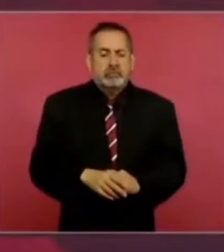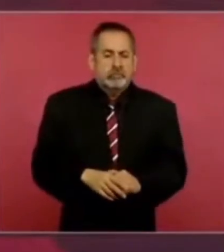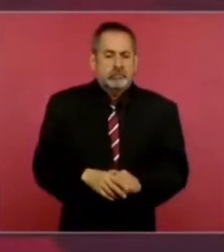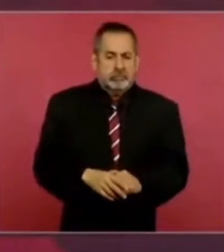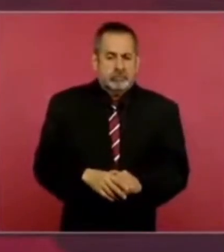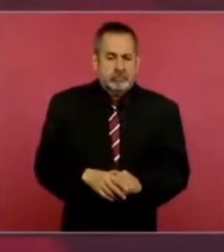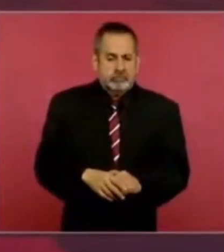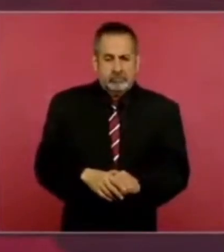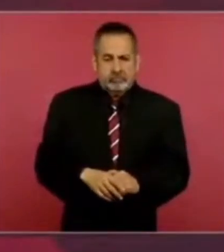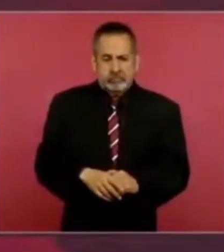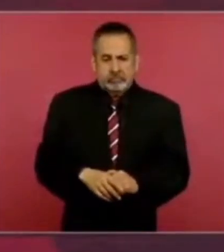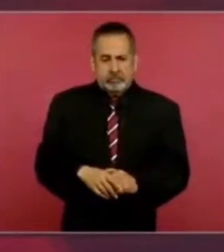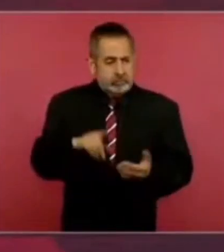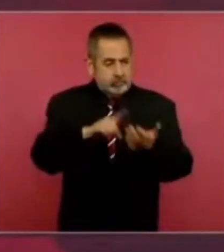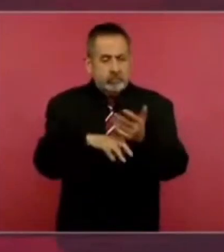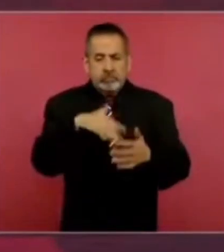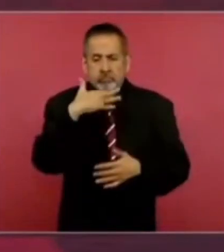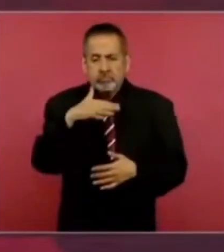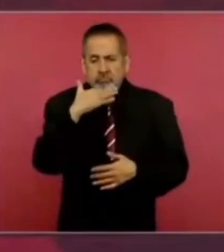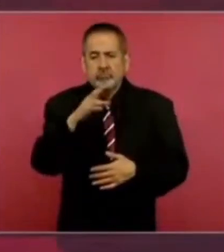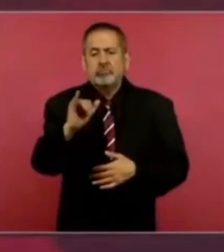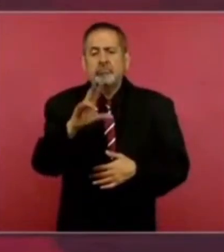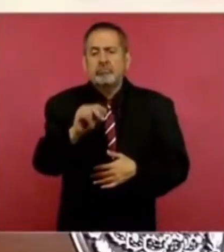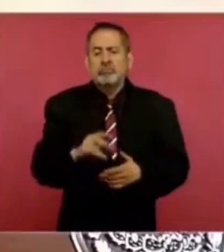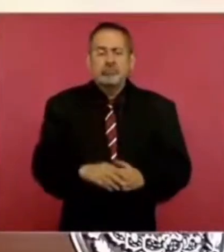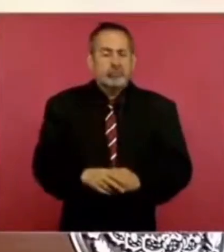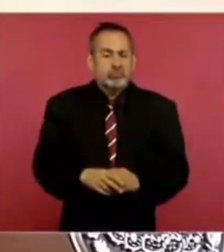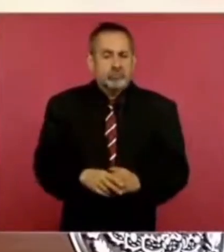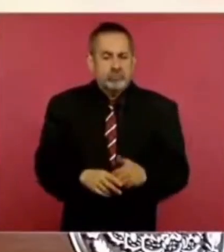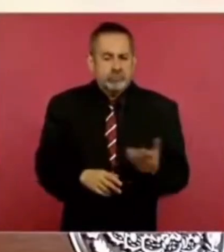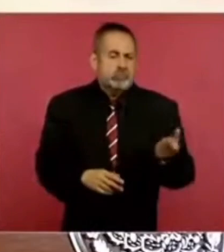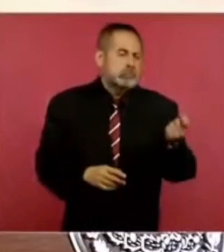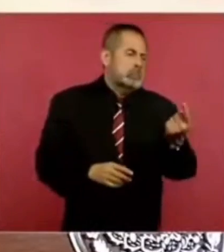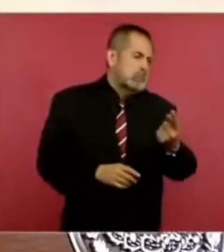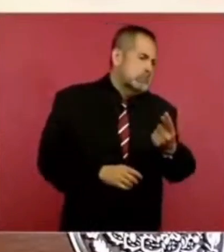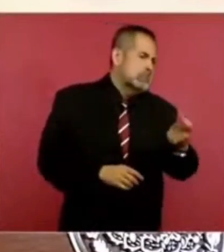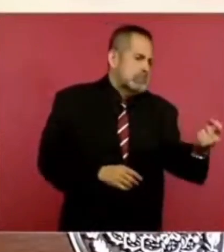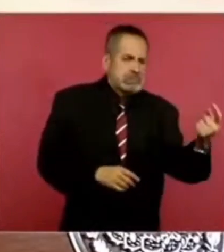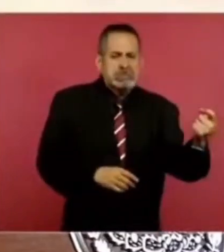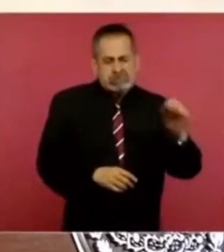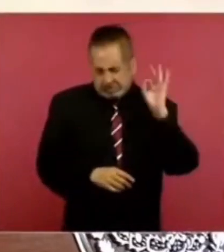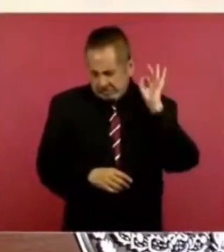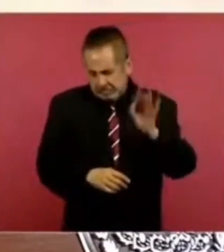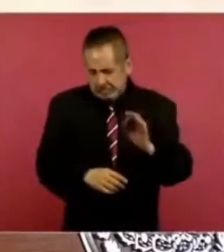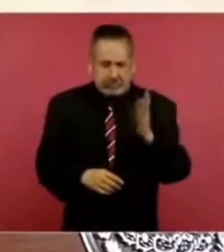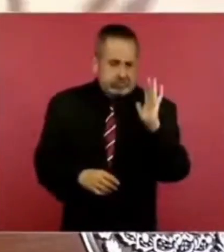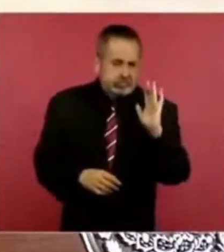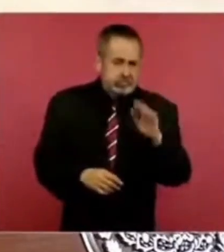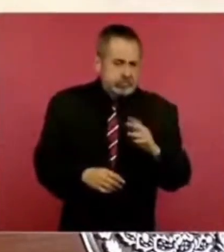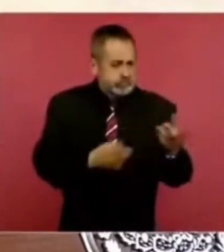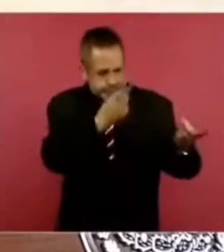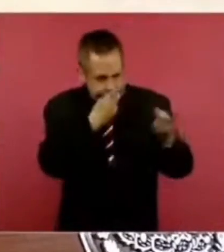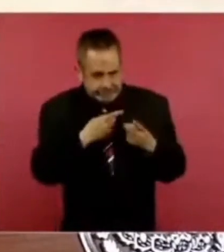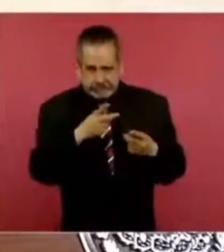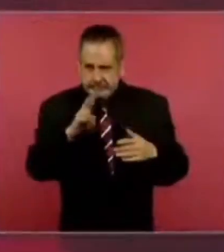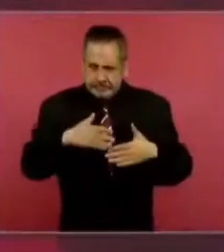no son corruptos, con algunas excepciones, que nos